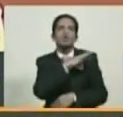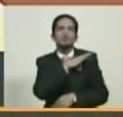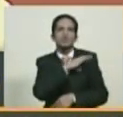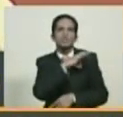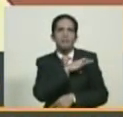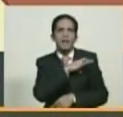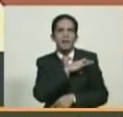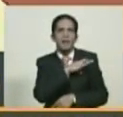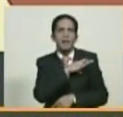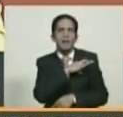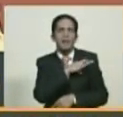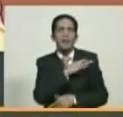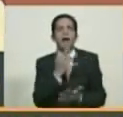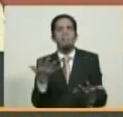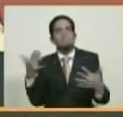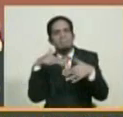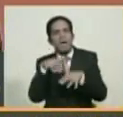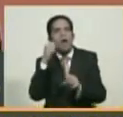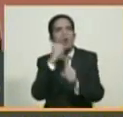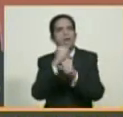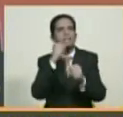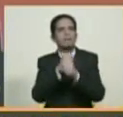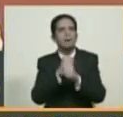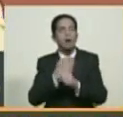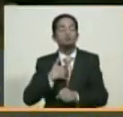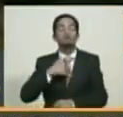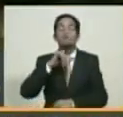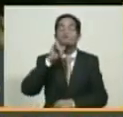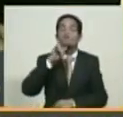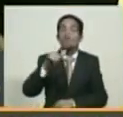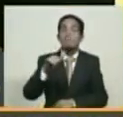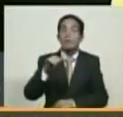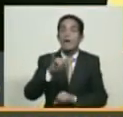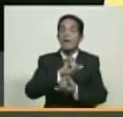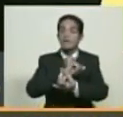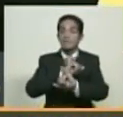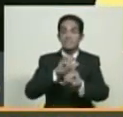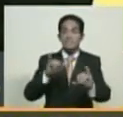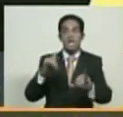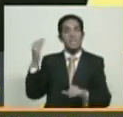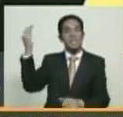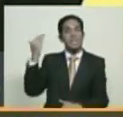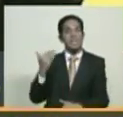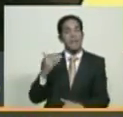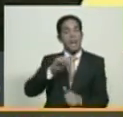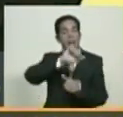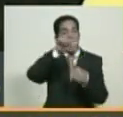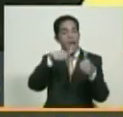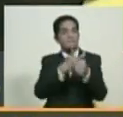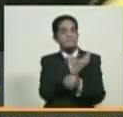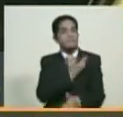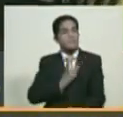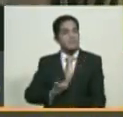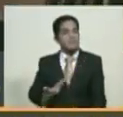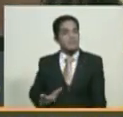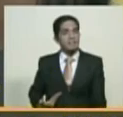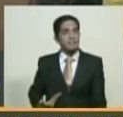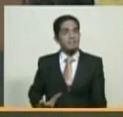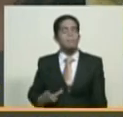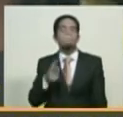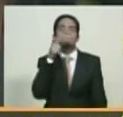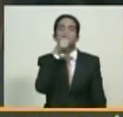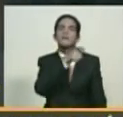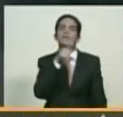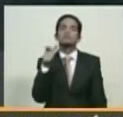patria, para integrarlos al trabajo. Yo informé, ya nosotros hemos recibido en la vicepresidencia ejecutiva oferta de empresarios